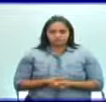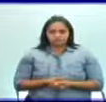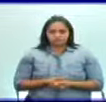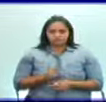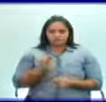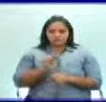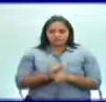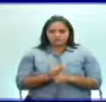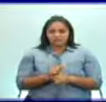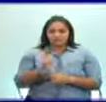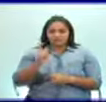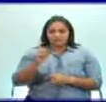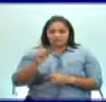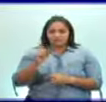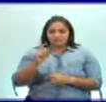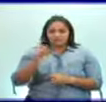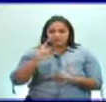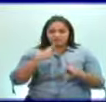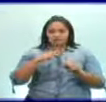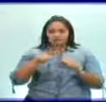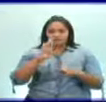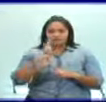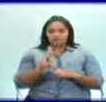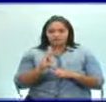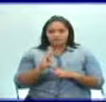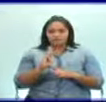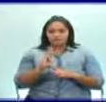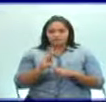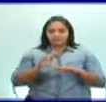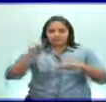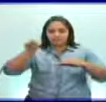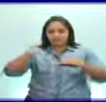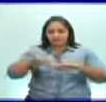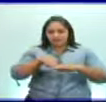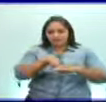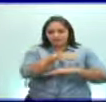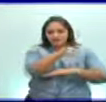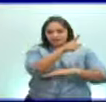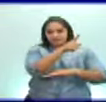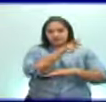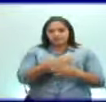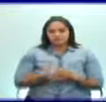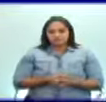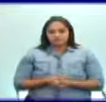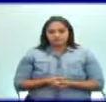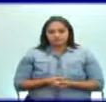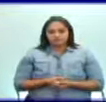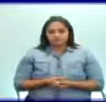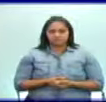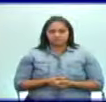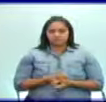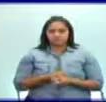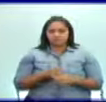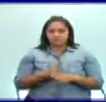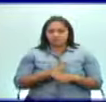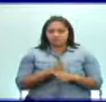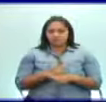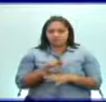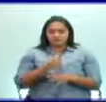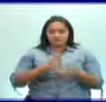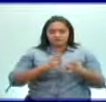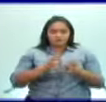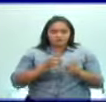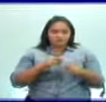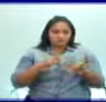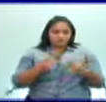B, a la X más B, sería entonces hacia la izquierda. La única diferencia va a ser entonces a la hora de la modelación, que la primera va a ser creciente